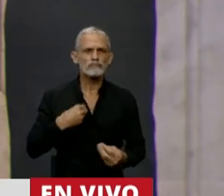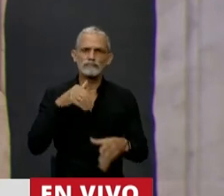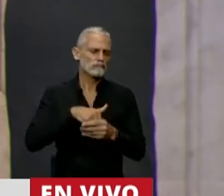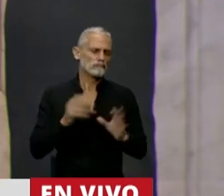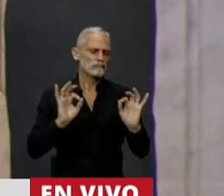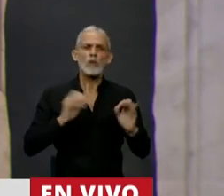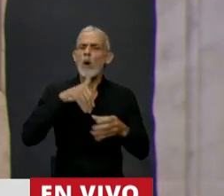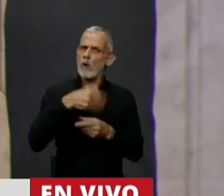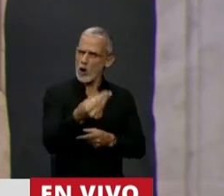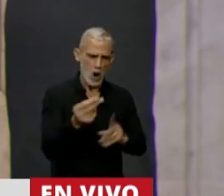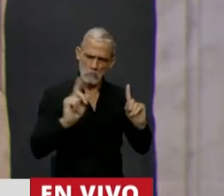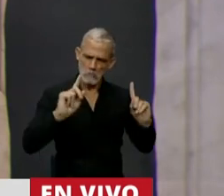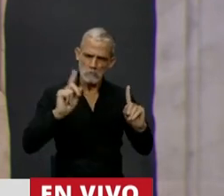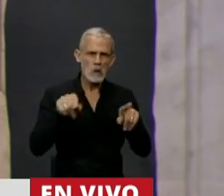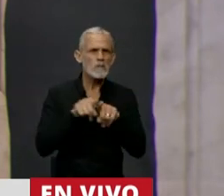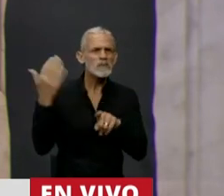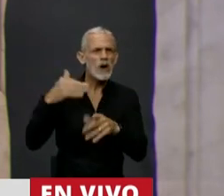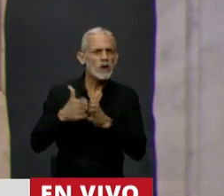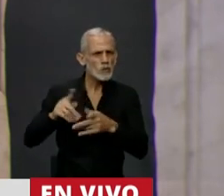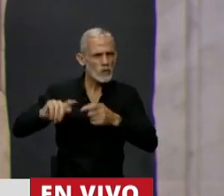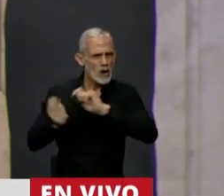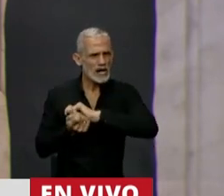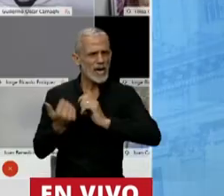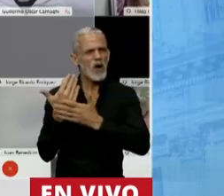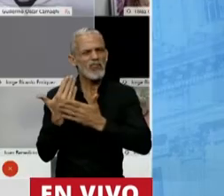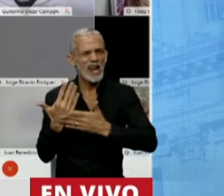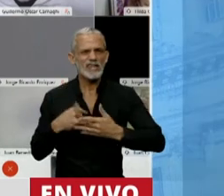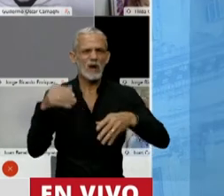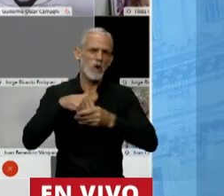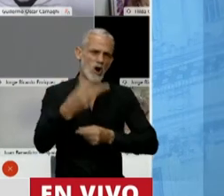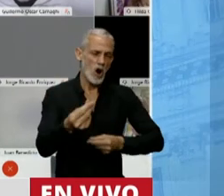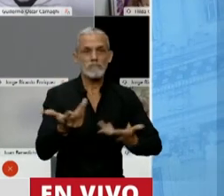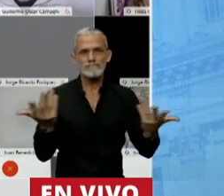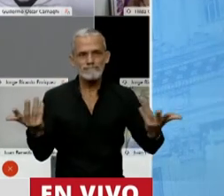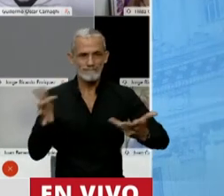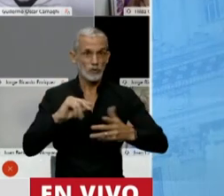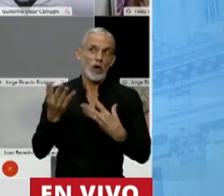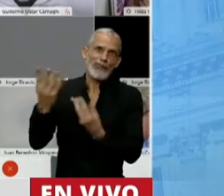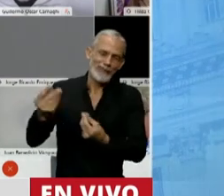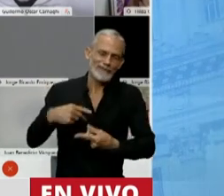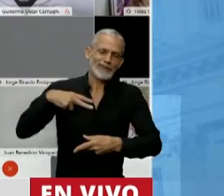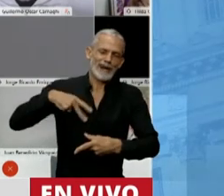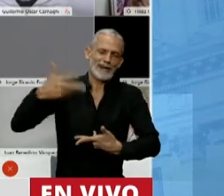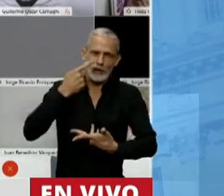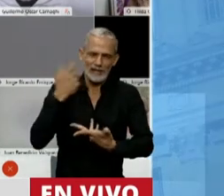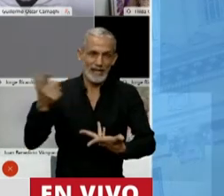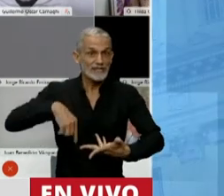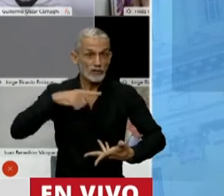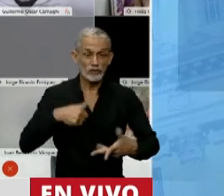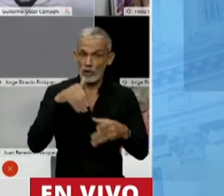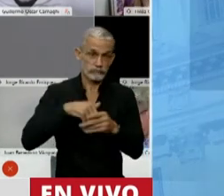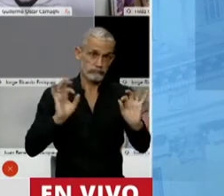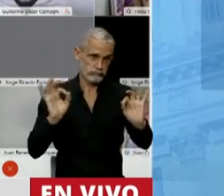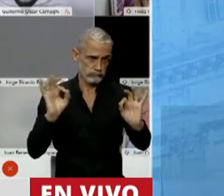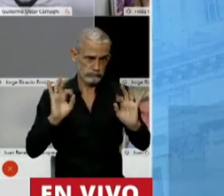abstener, no vamos a votar en contra como hace la oposición de derecha de Cambiemos, que obviamente defiende los intereses de los ricos. Nosotros nos vamos a